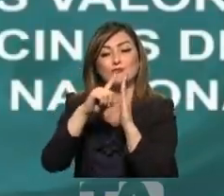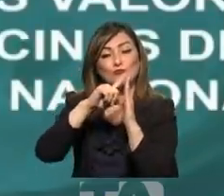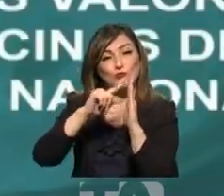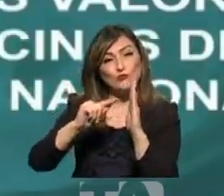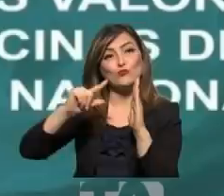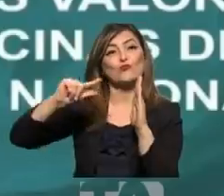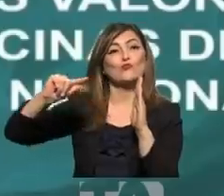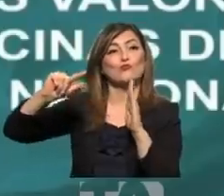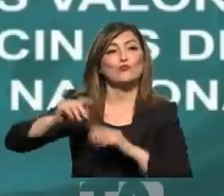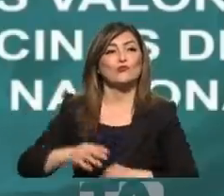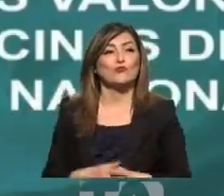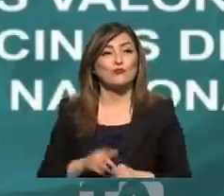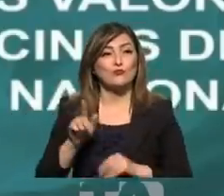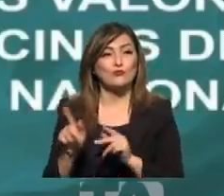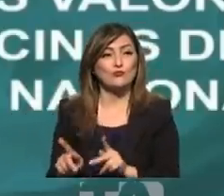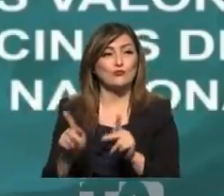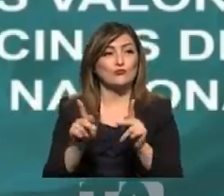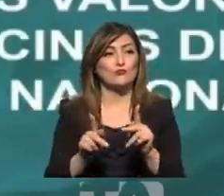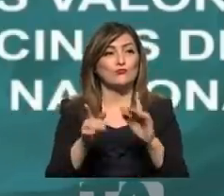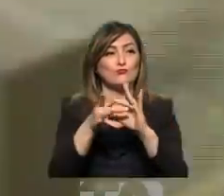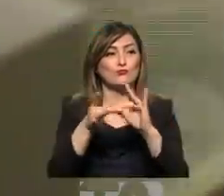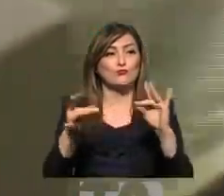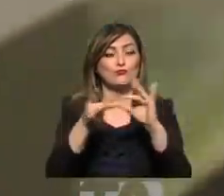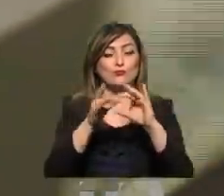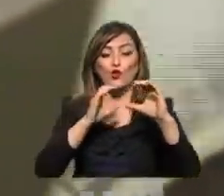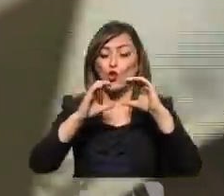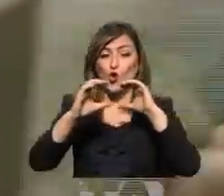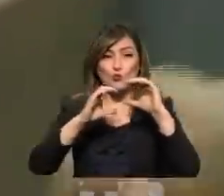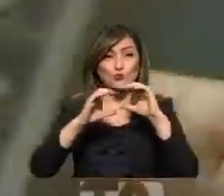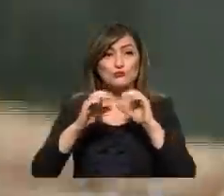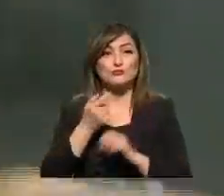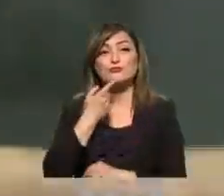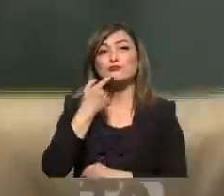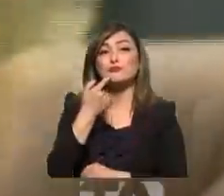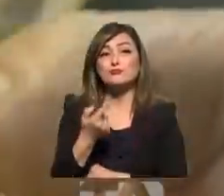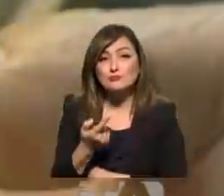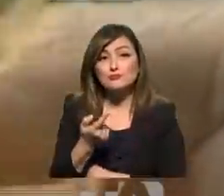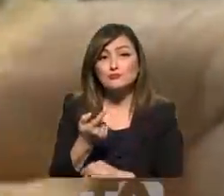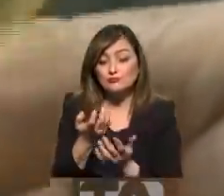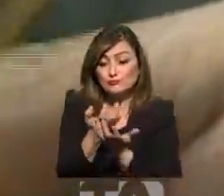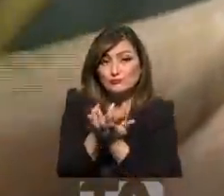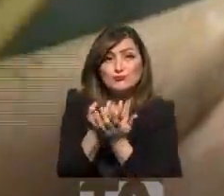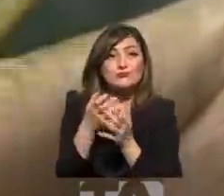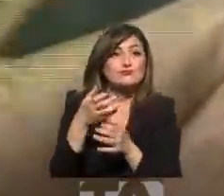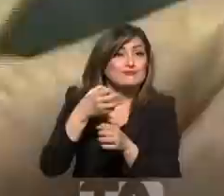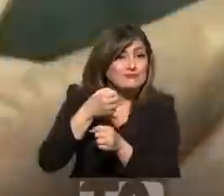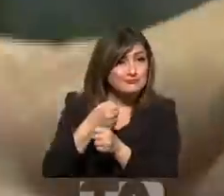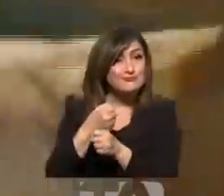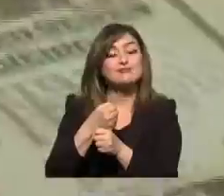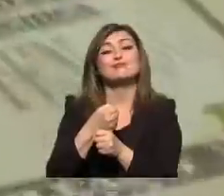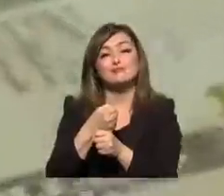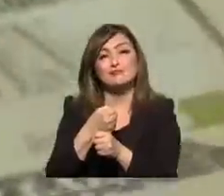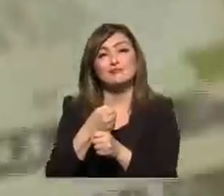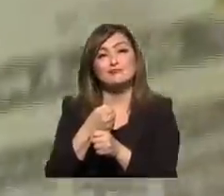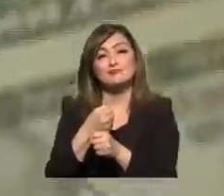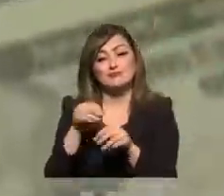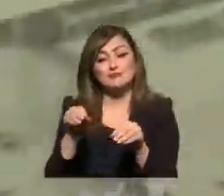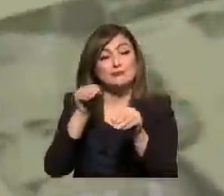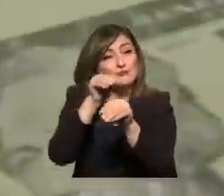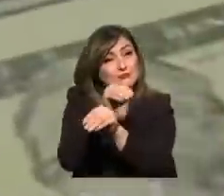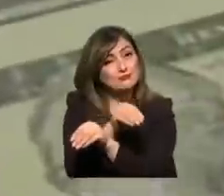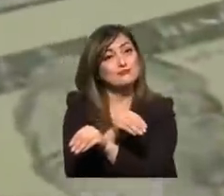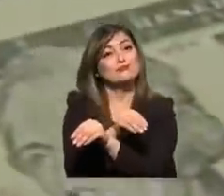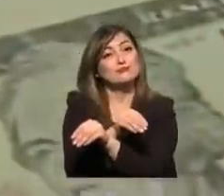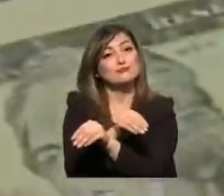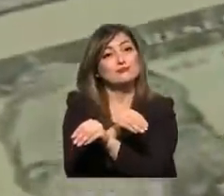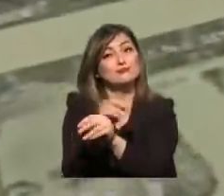financieros. Desde ahí preparan un comunicado, pero adelantan que existen filtros de seguridad que impedirían este tipo de transacciones a